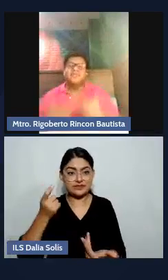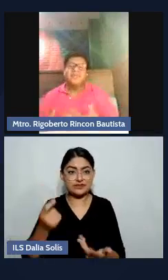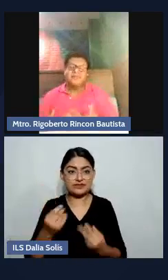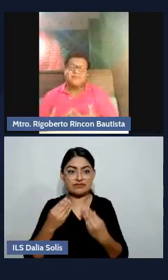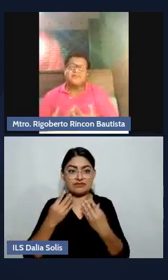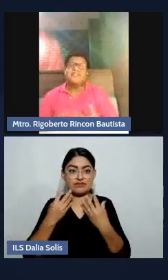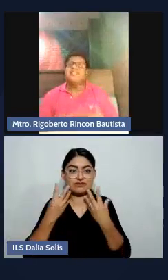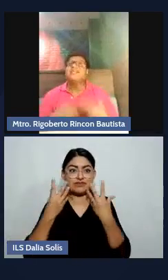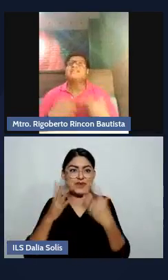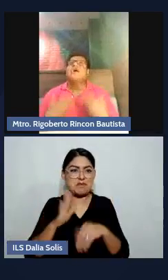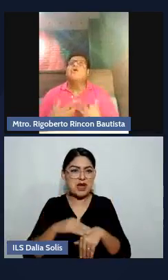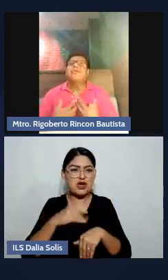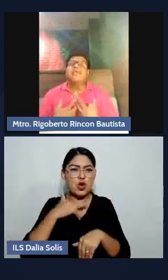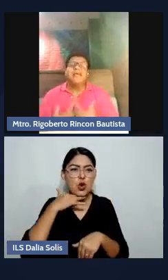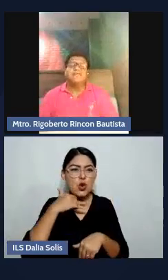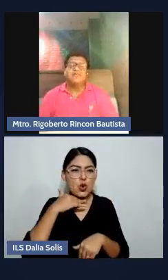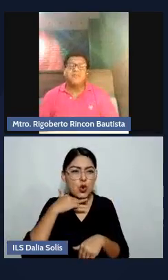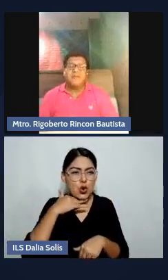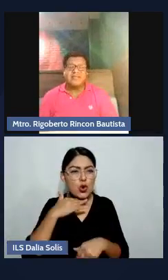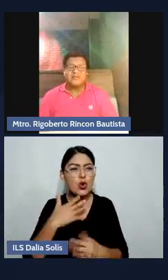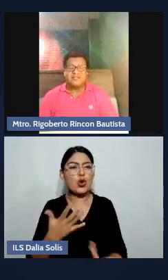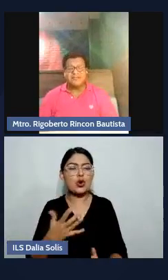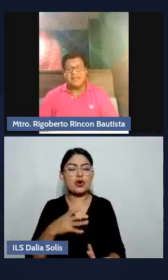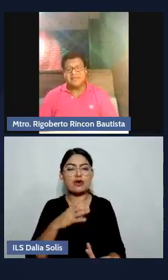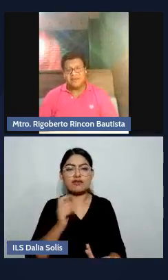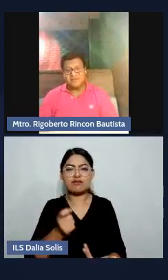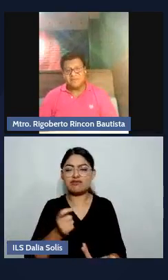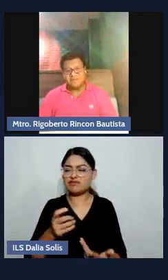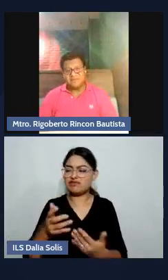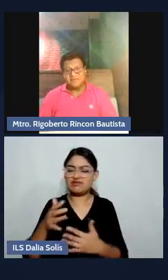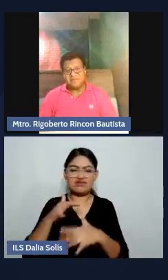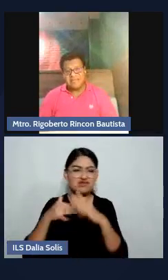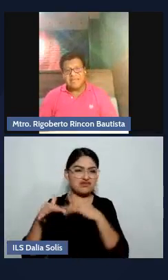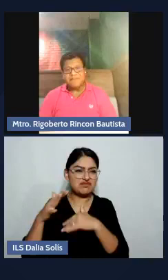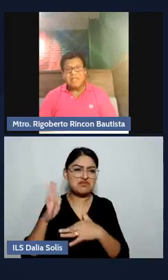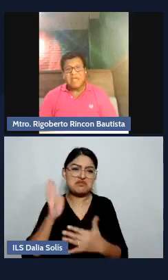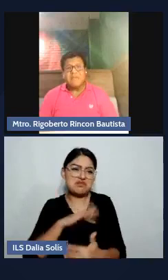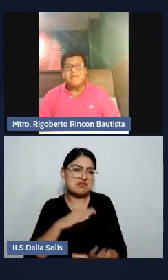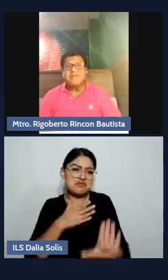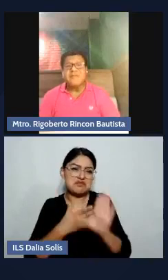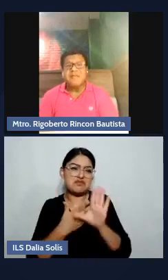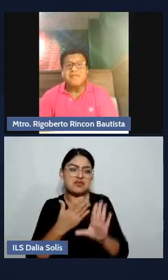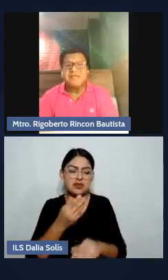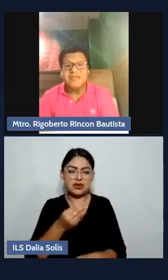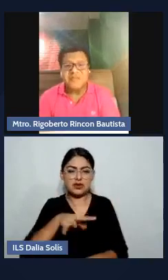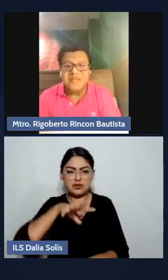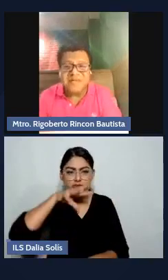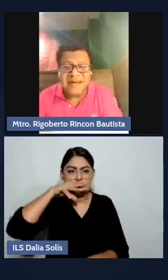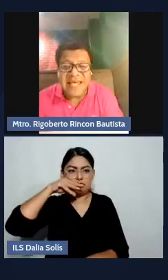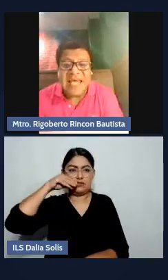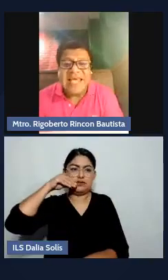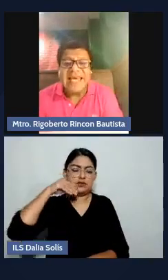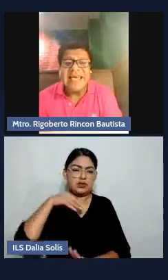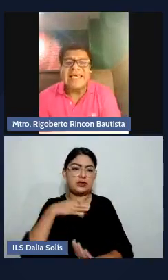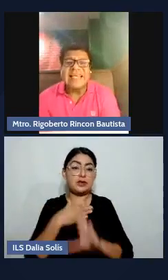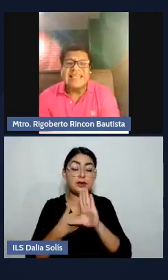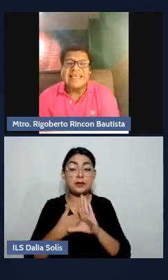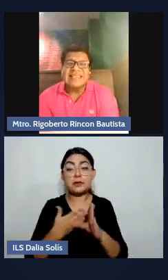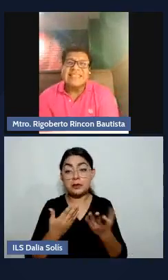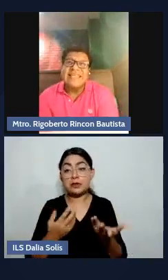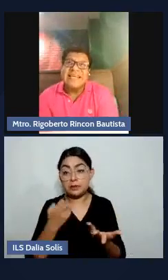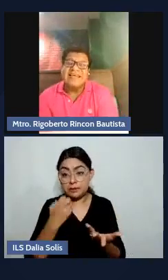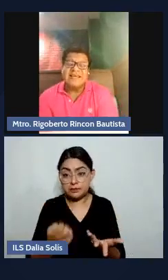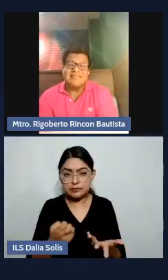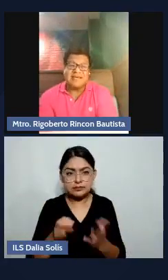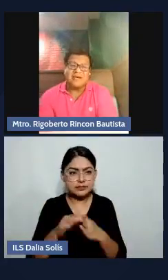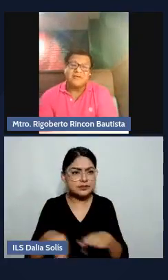toxinas o a inhalar mucho más contaminación. ¿Ya? Por eso es bien importante observar qué tienen que hacer